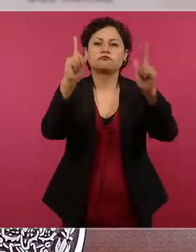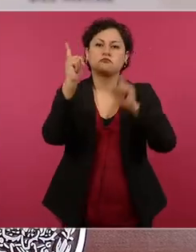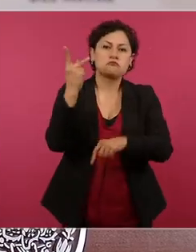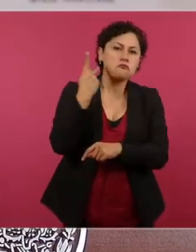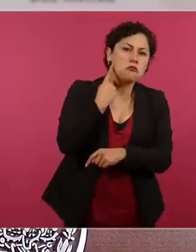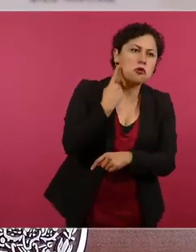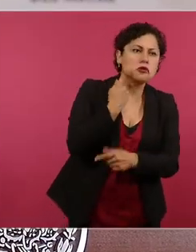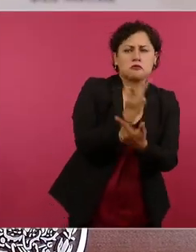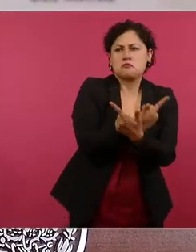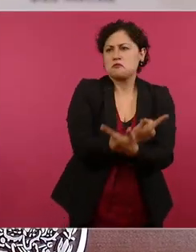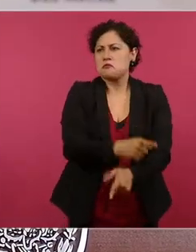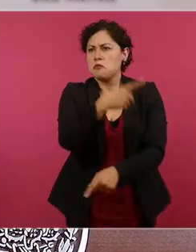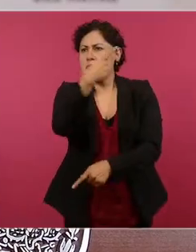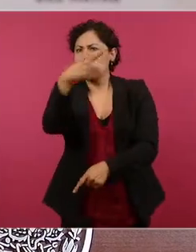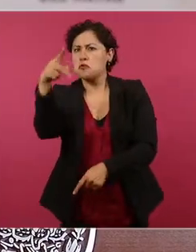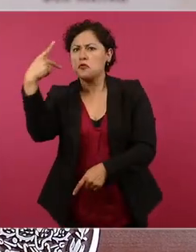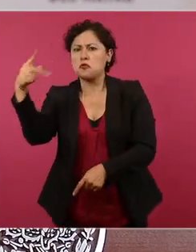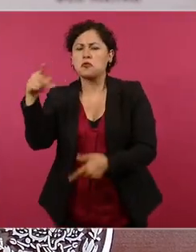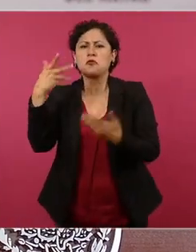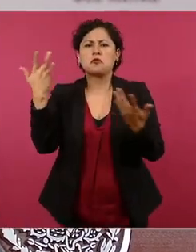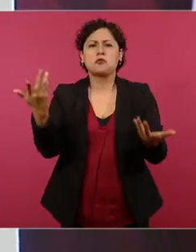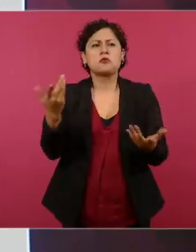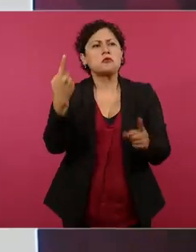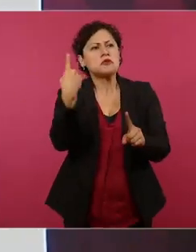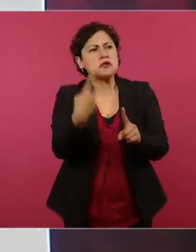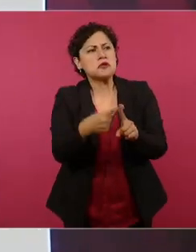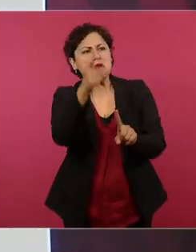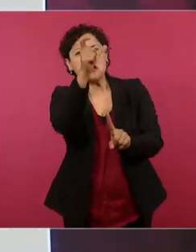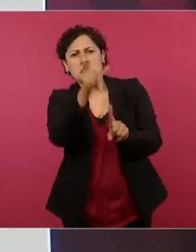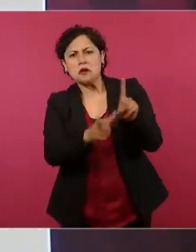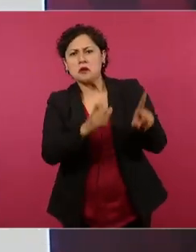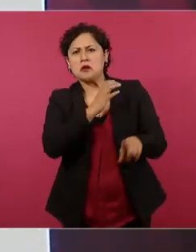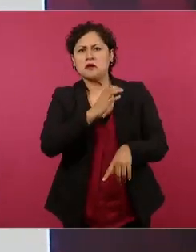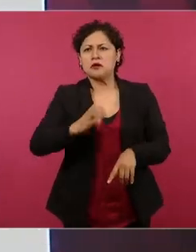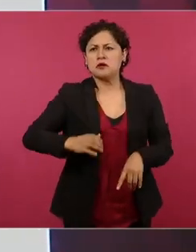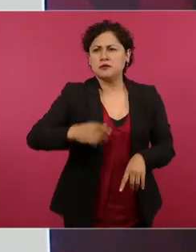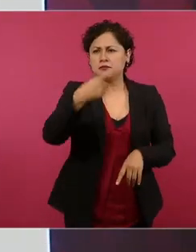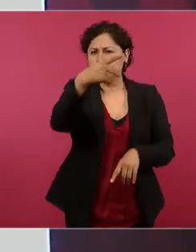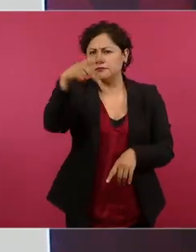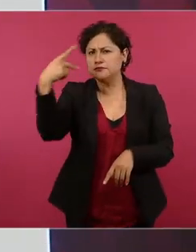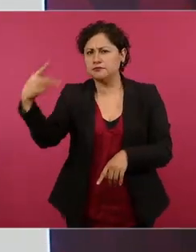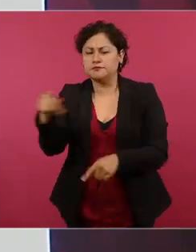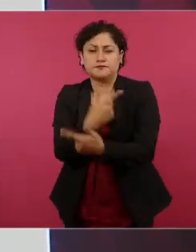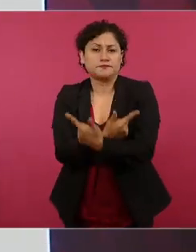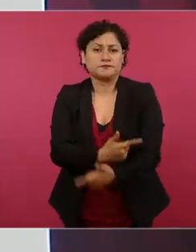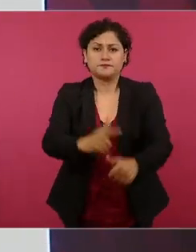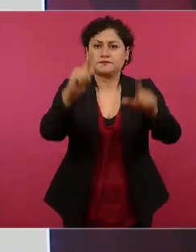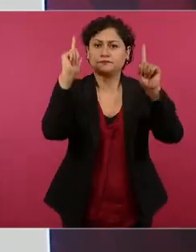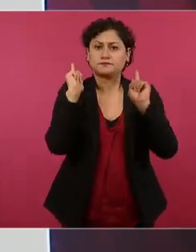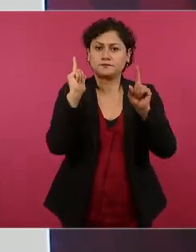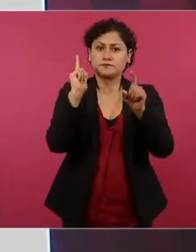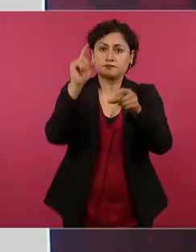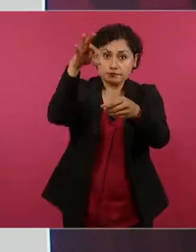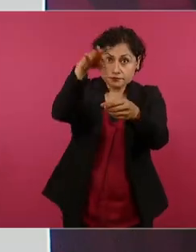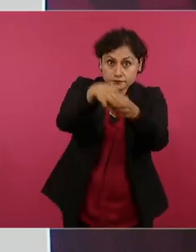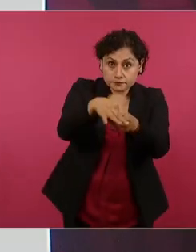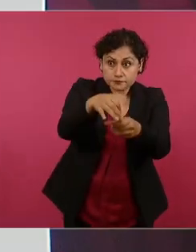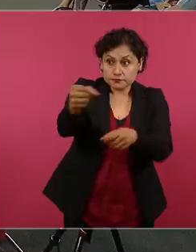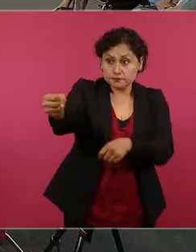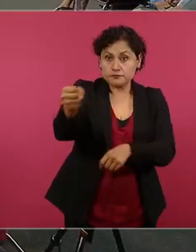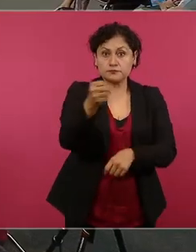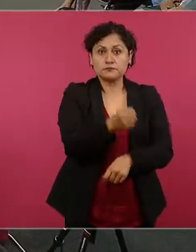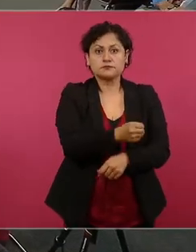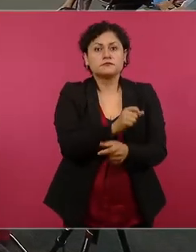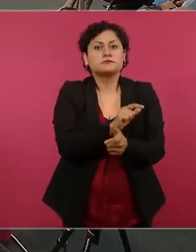que las elecciones sean limpias, libres, no como antes,